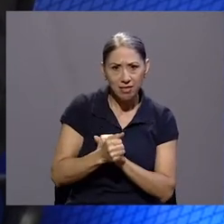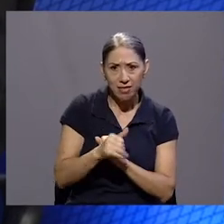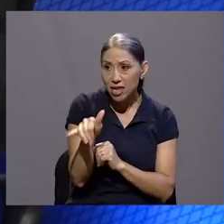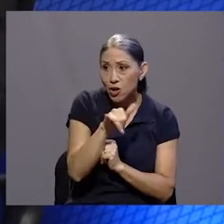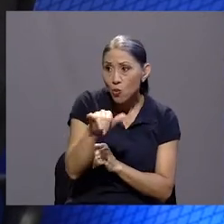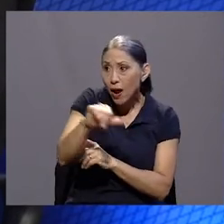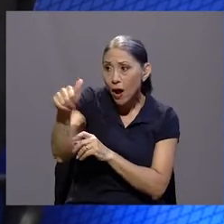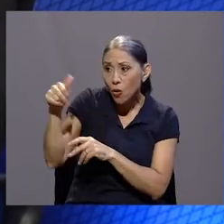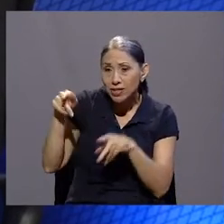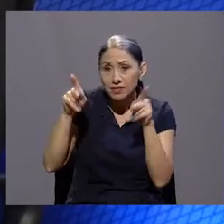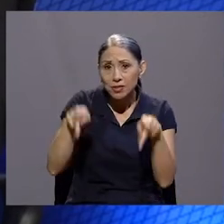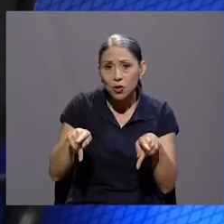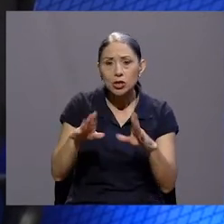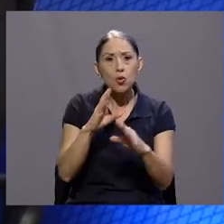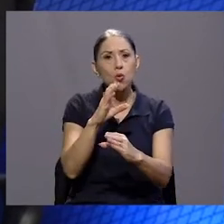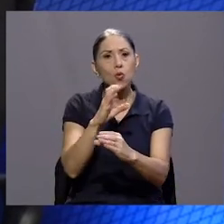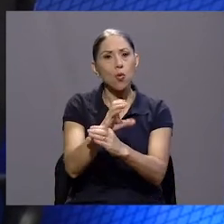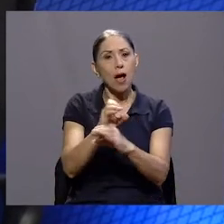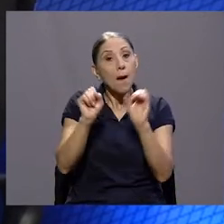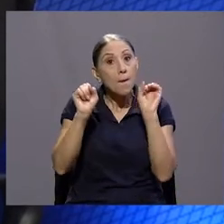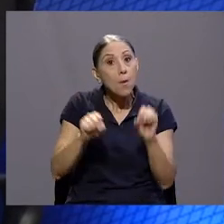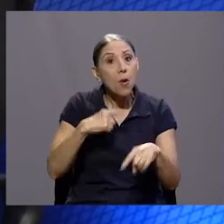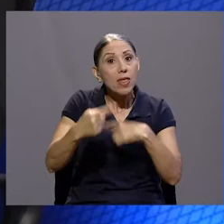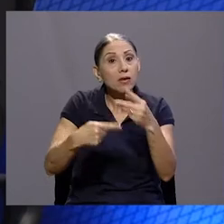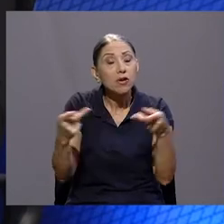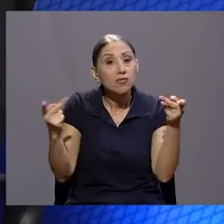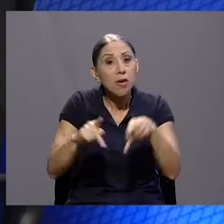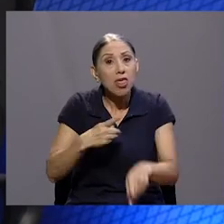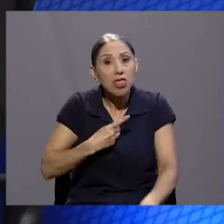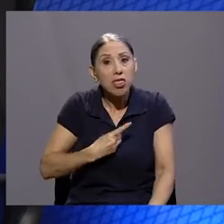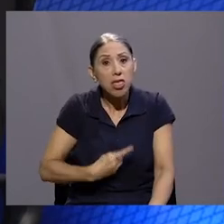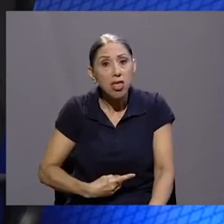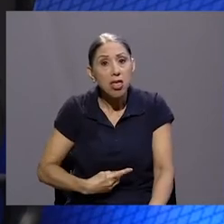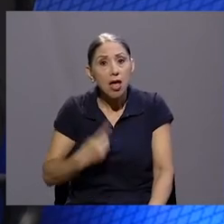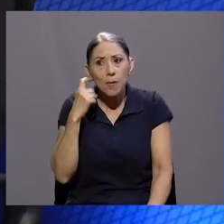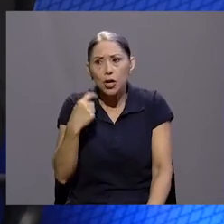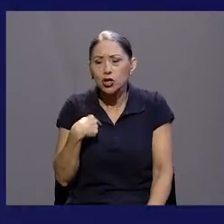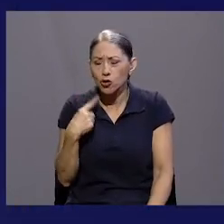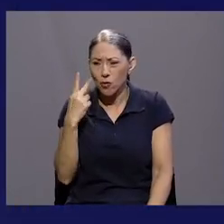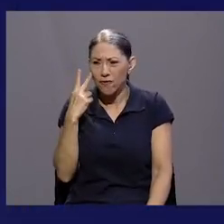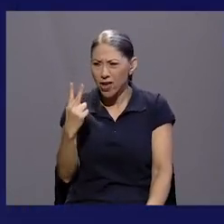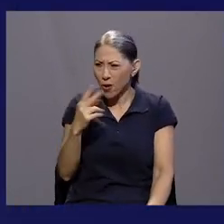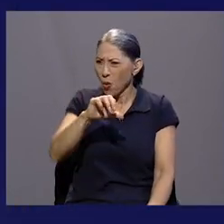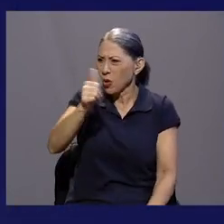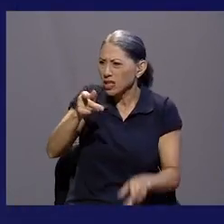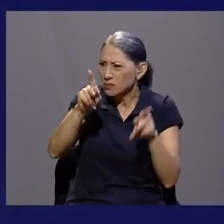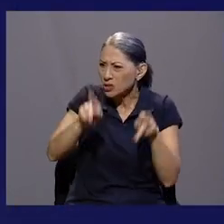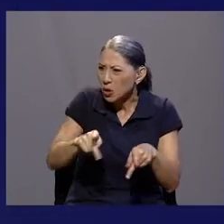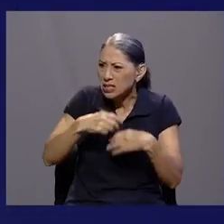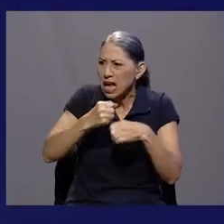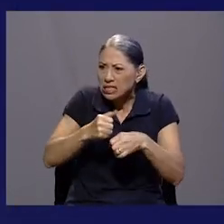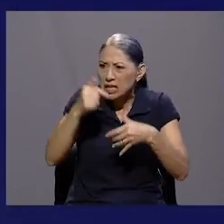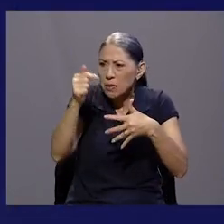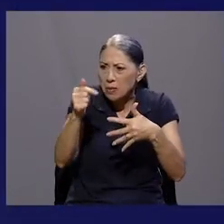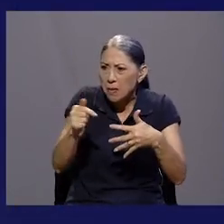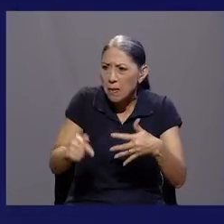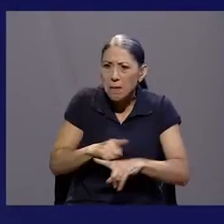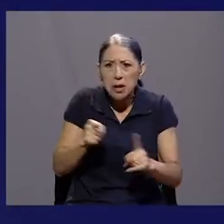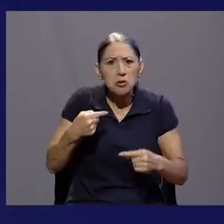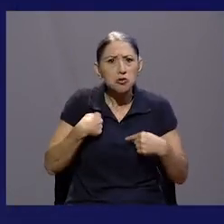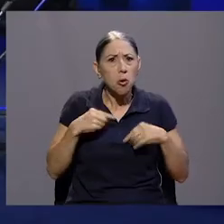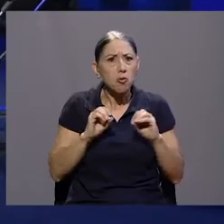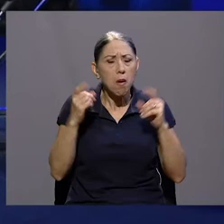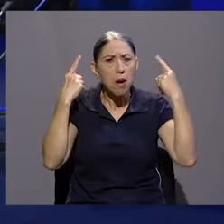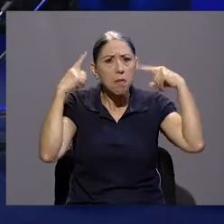lo hacen puedo caer más bien en este estado depresivo porque entonces yo digo yo no lo estoy logrando o en este estado ansioso de yo debería estar haciendo